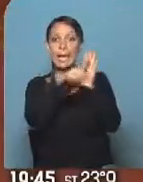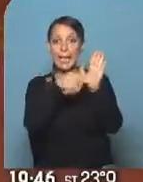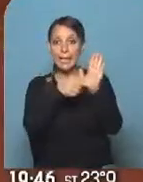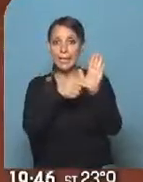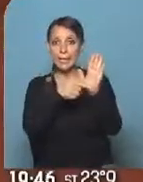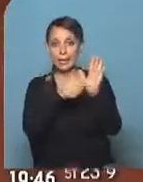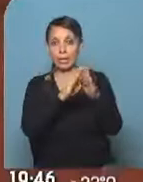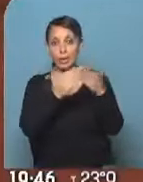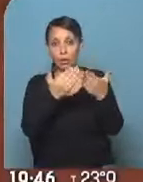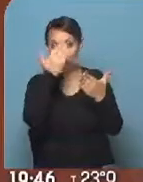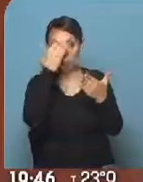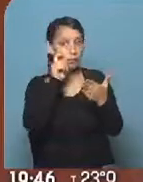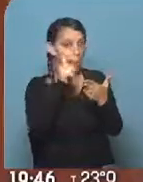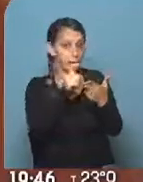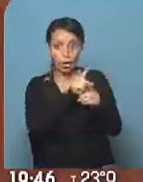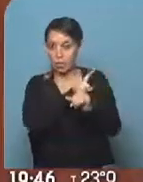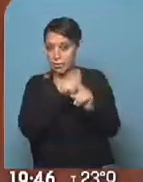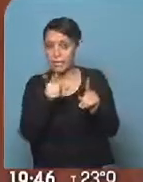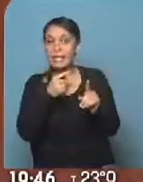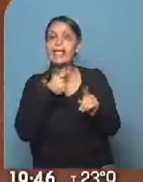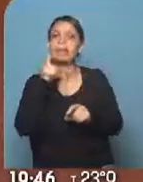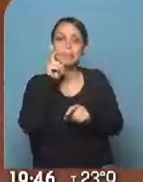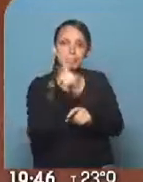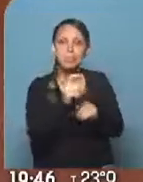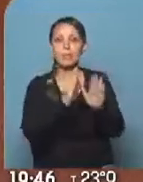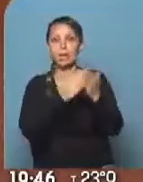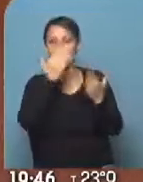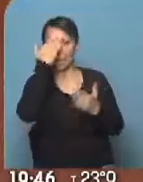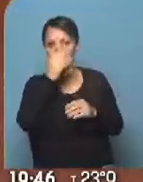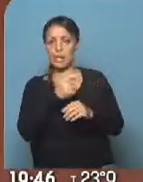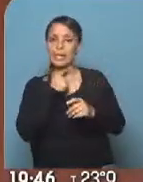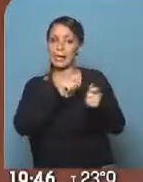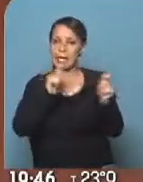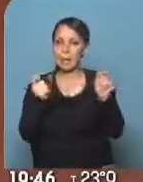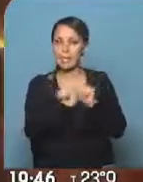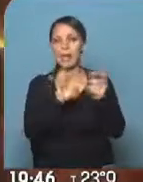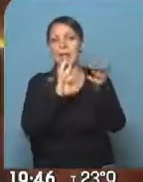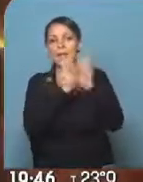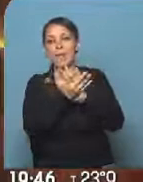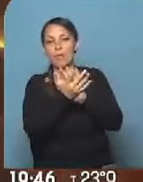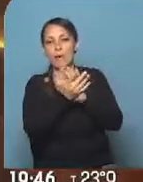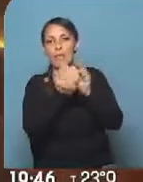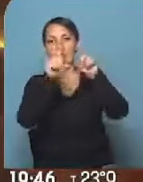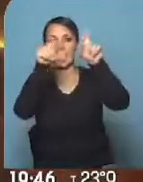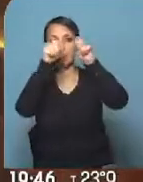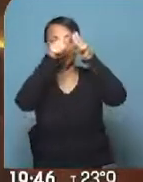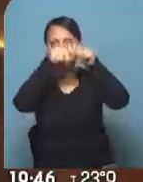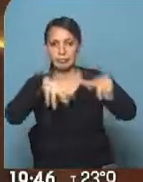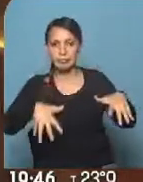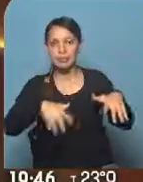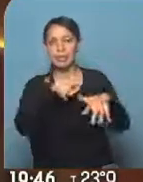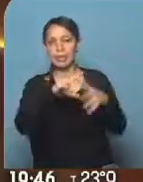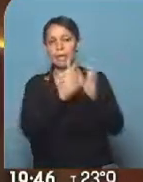quieren violar la constitución quieren alterar el diseño del sistema republicano que hoy por hoy no